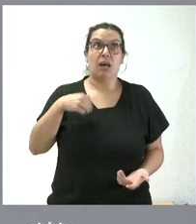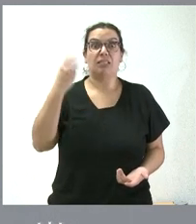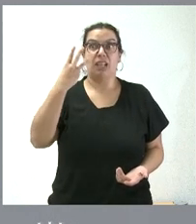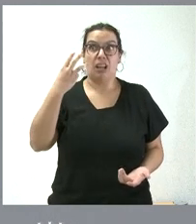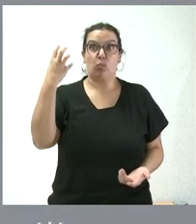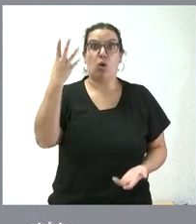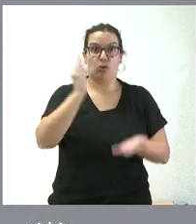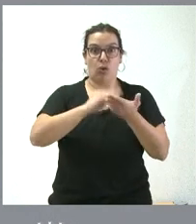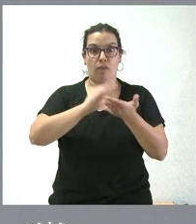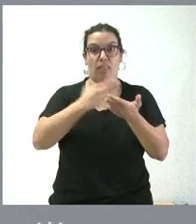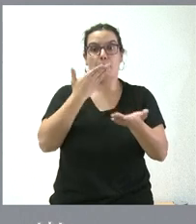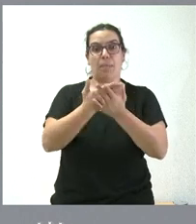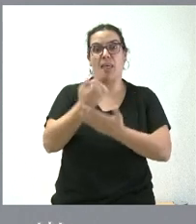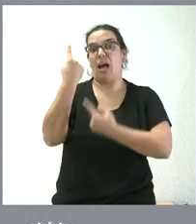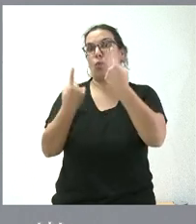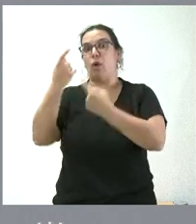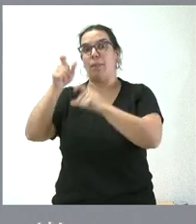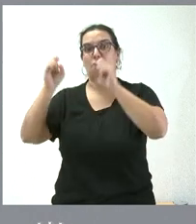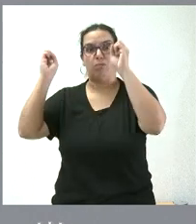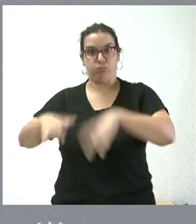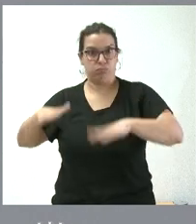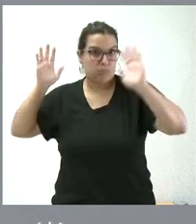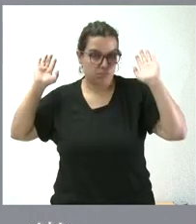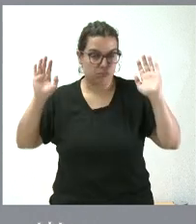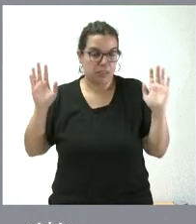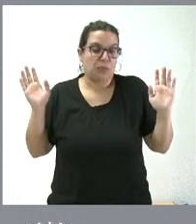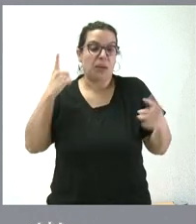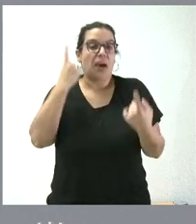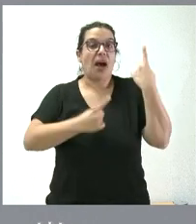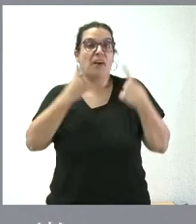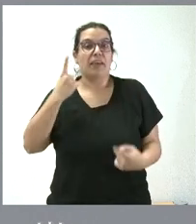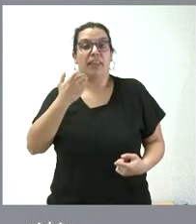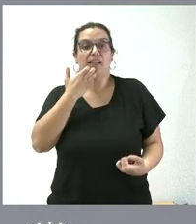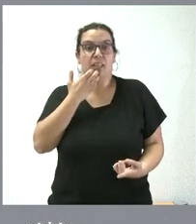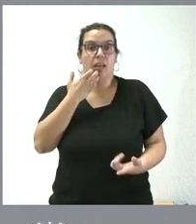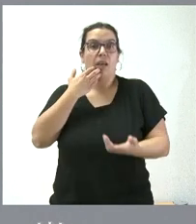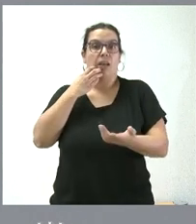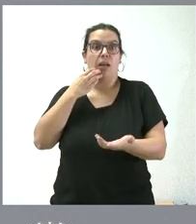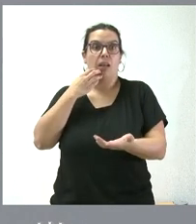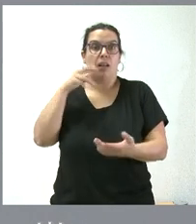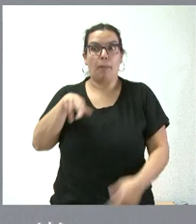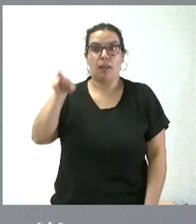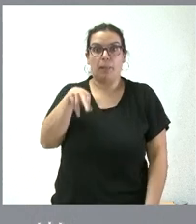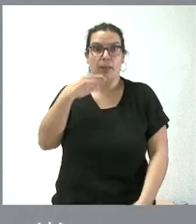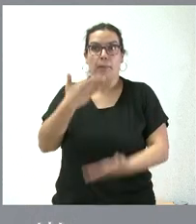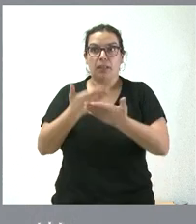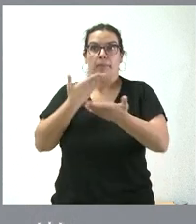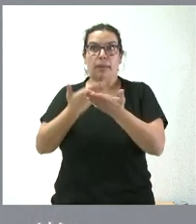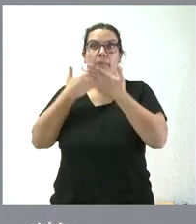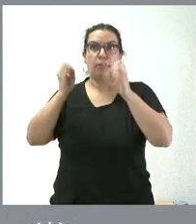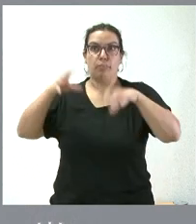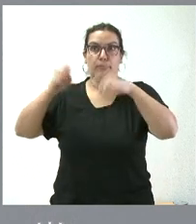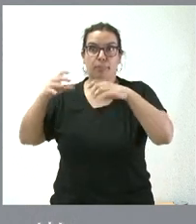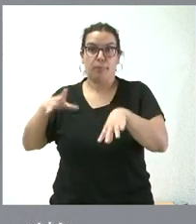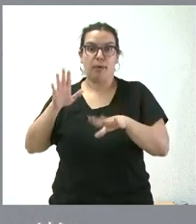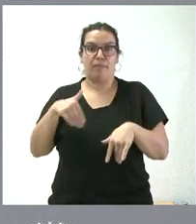pedido la dimisión de alguien con lo cual a veces cuando alguien pide las dimisiones casi por costumbre pues eh Hay que